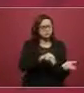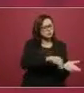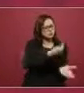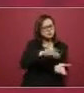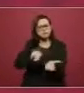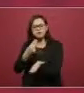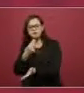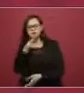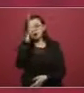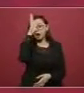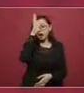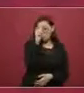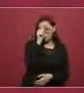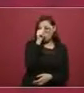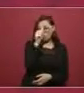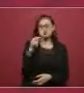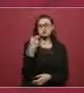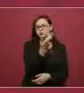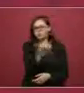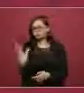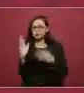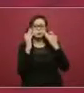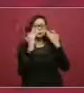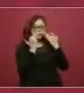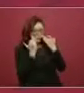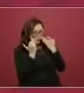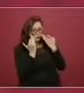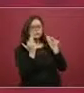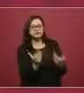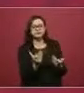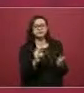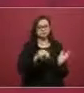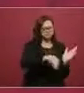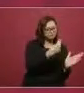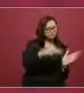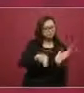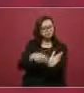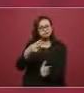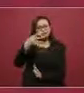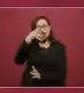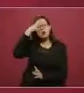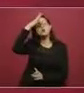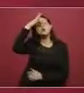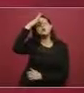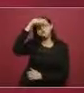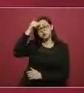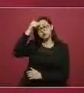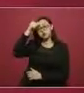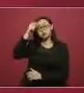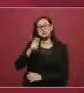un acuerdo o ser testigos de un acuerdo para